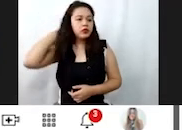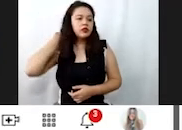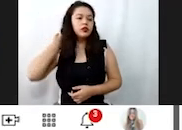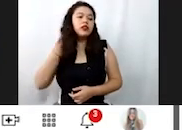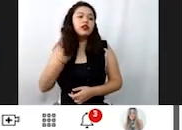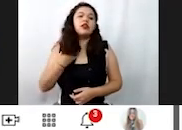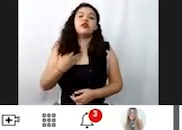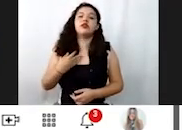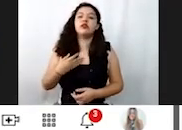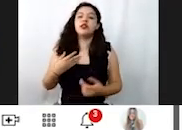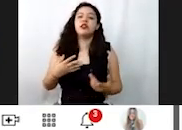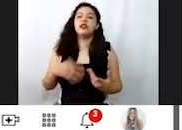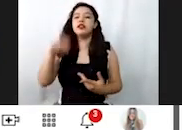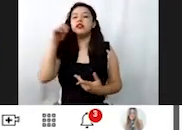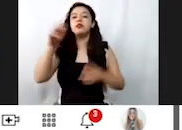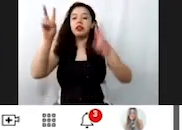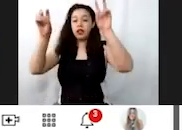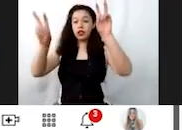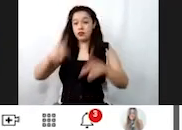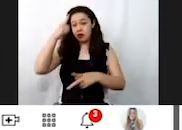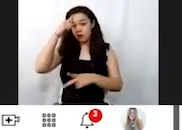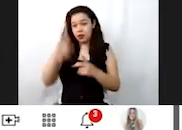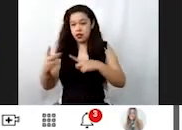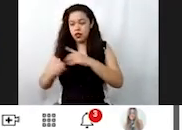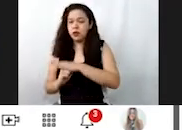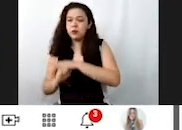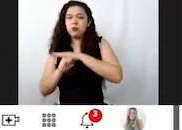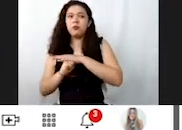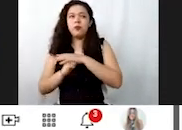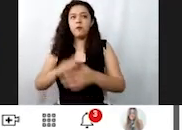pues inmersas en este tema del desarrollo sostenible.